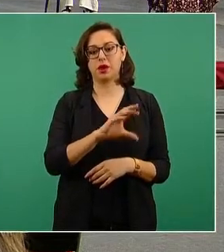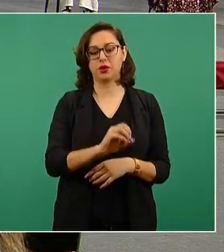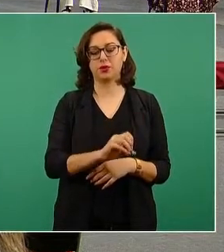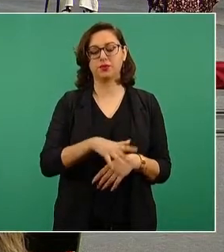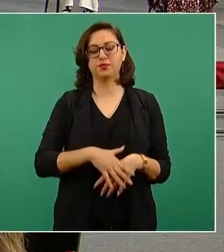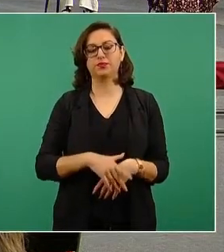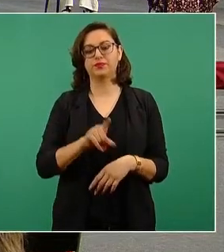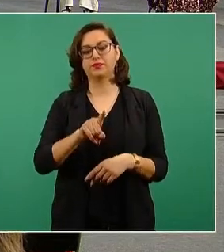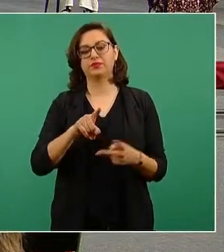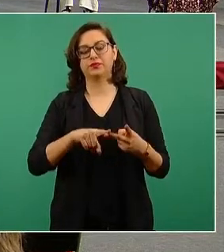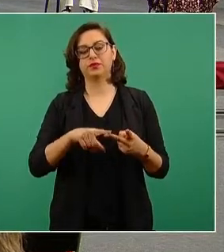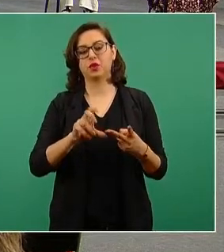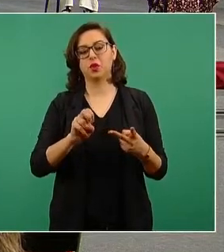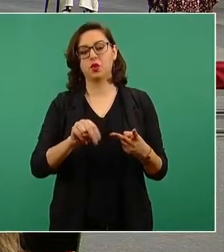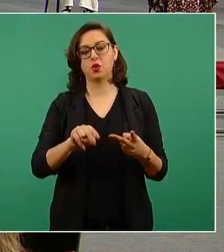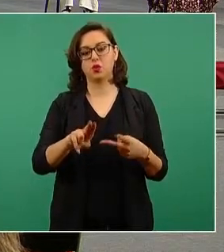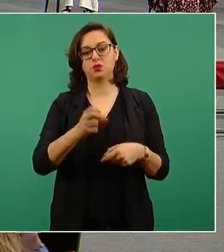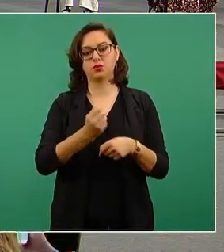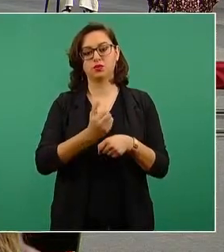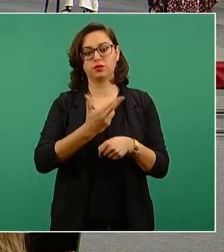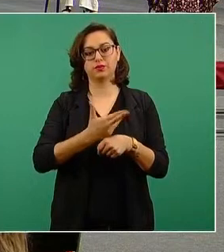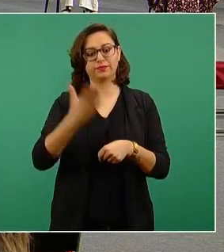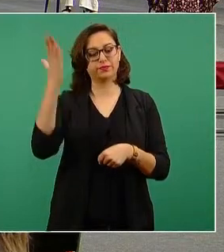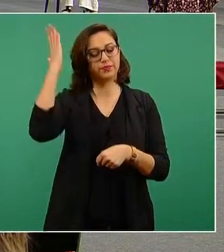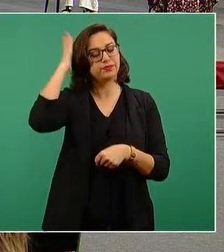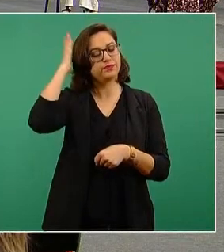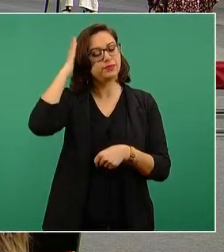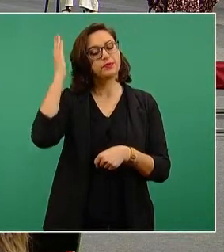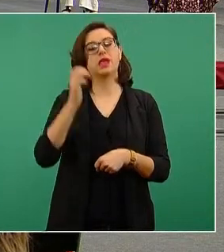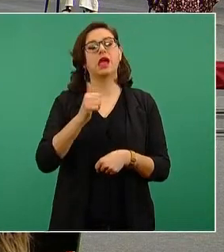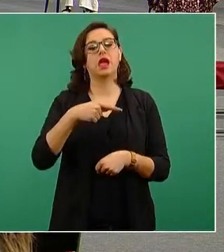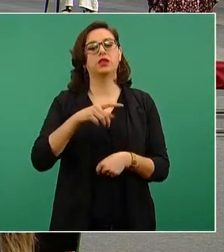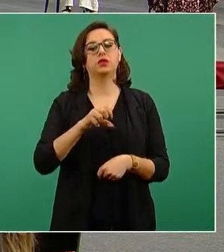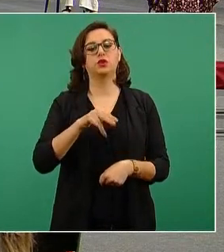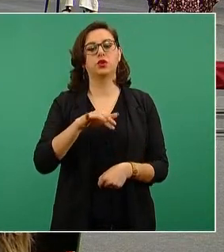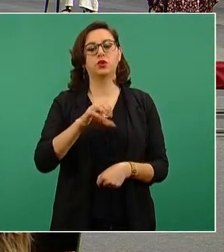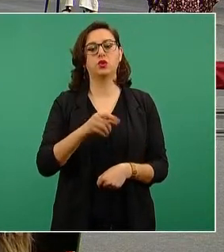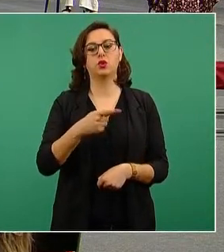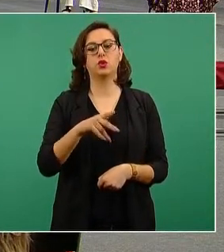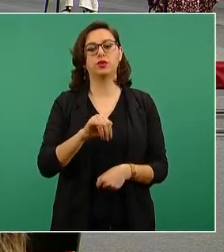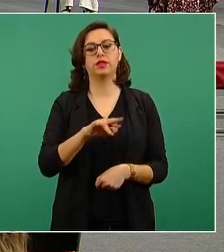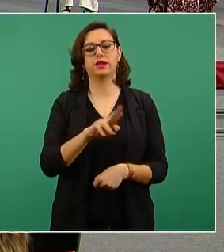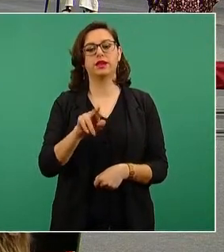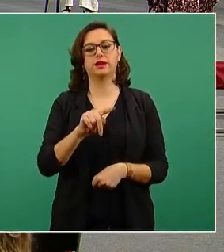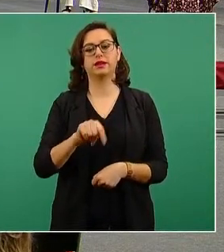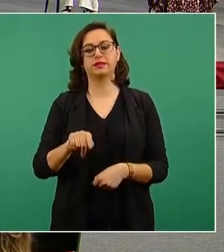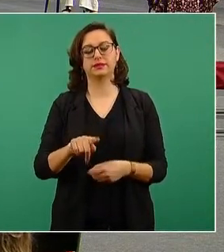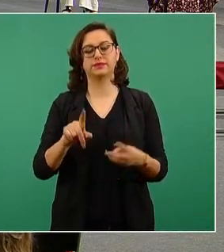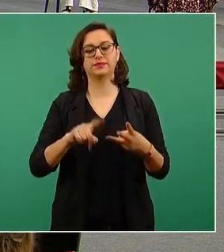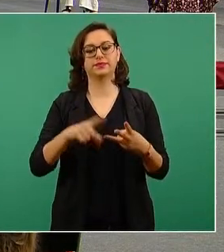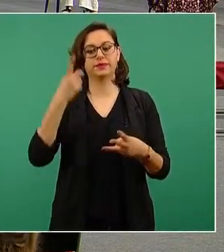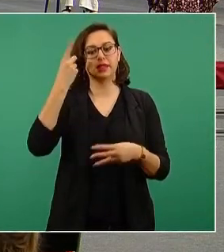secretario general de la ONU, Antonio Guterres, directora ejecutiva de la ONU, mujeres,